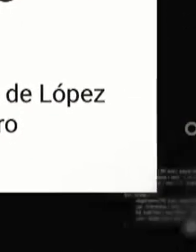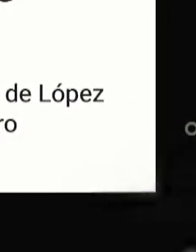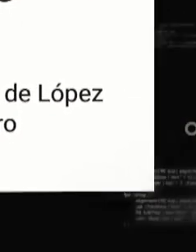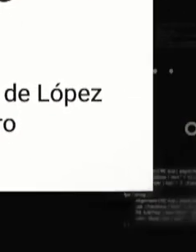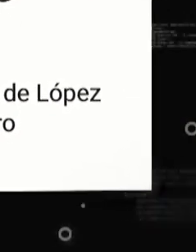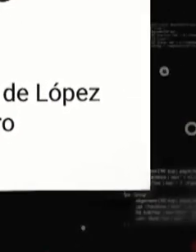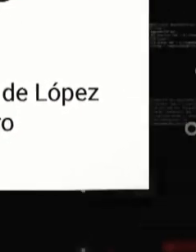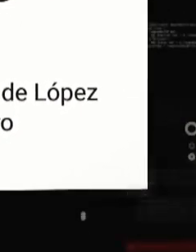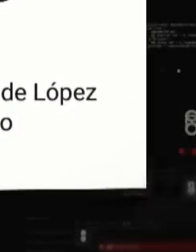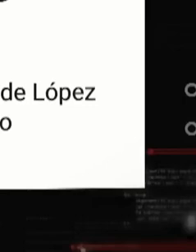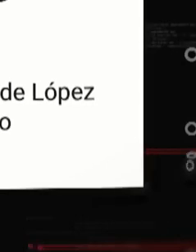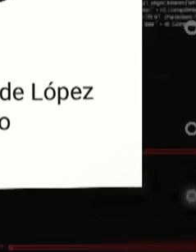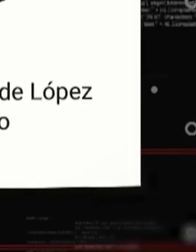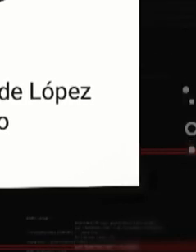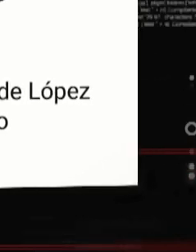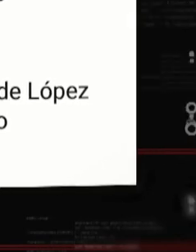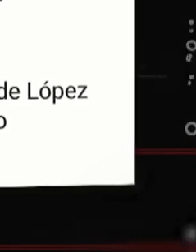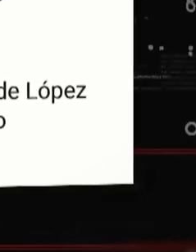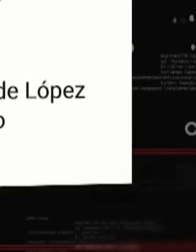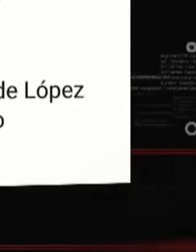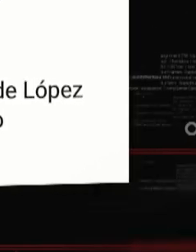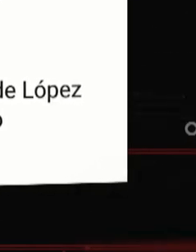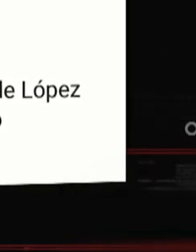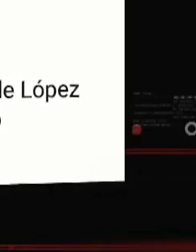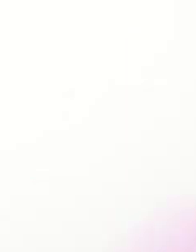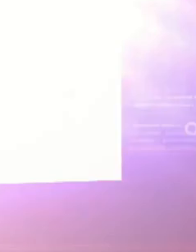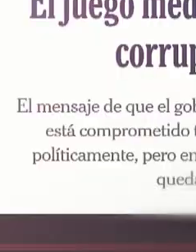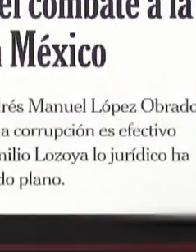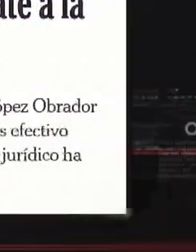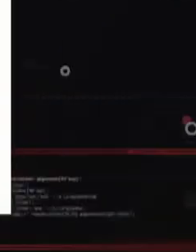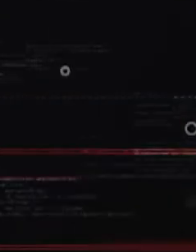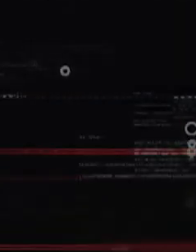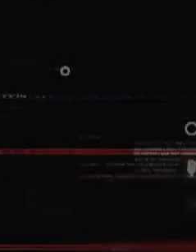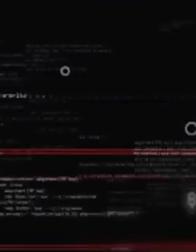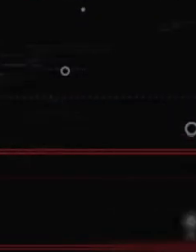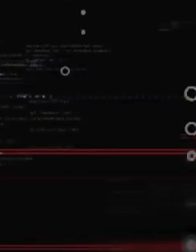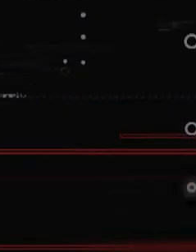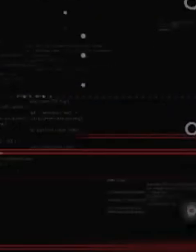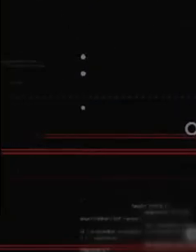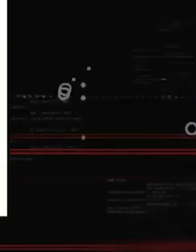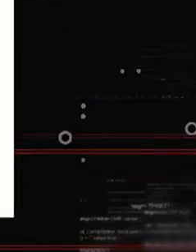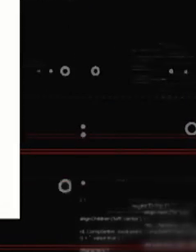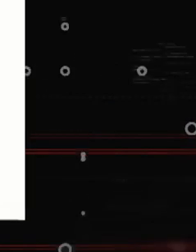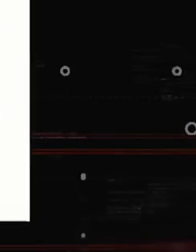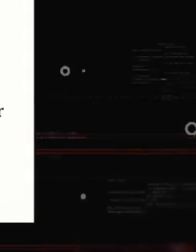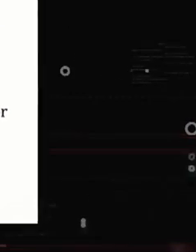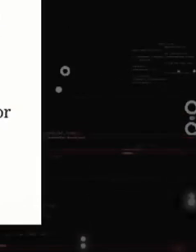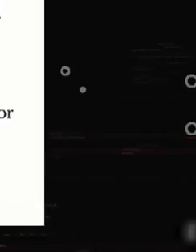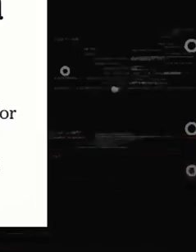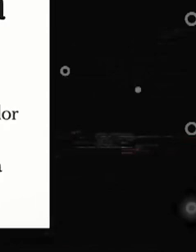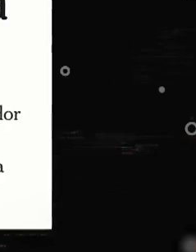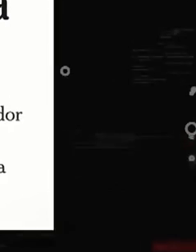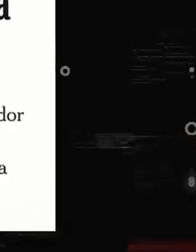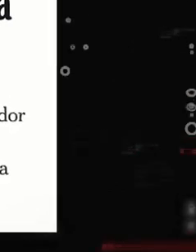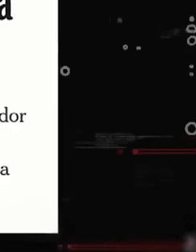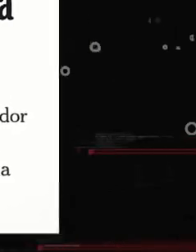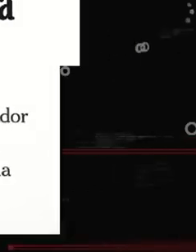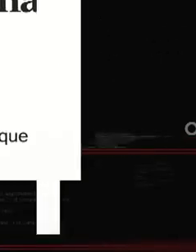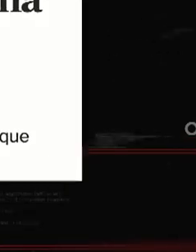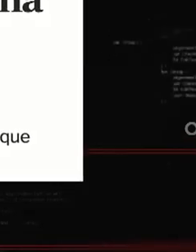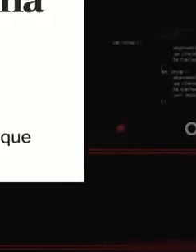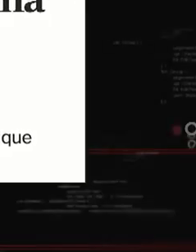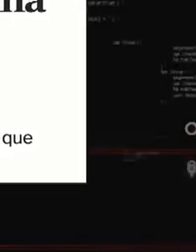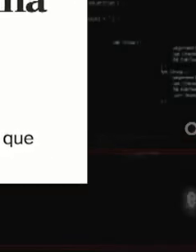haya fracasado en los casos contra Emilio L. En medios de comunicación y redes sociales, comentaristas y políticos de